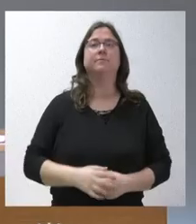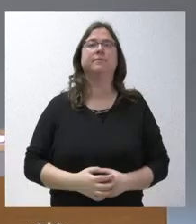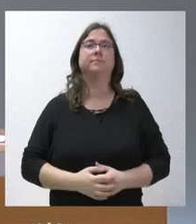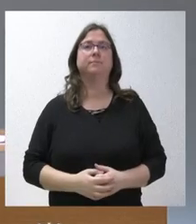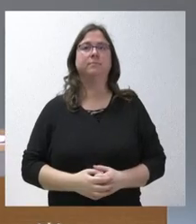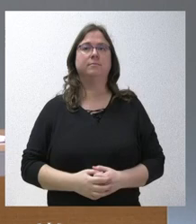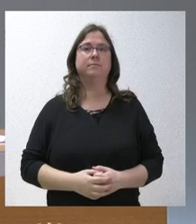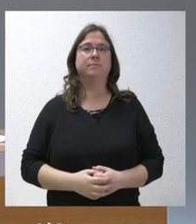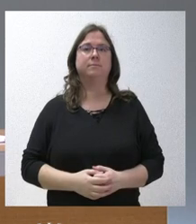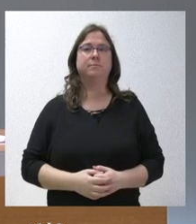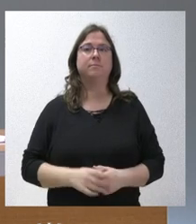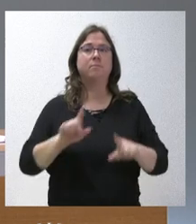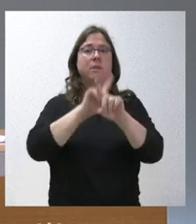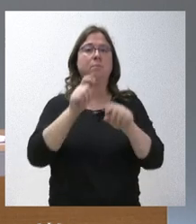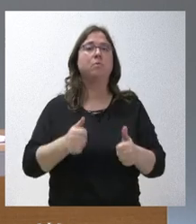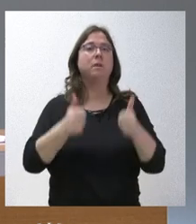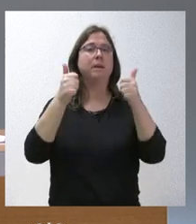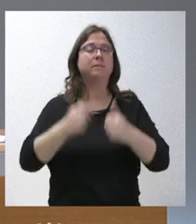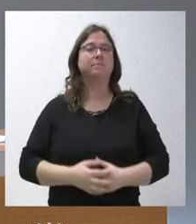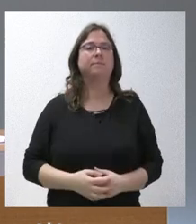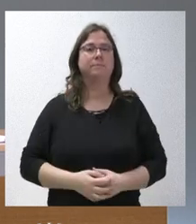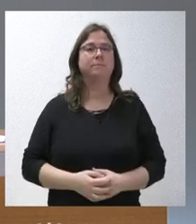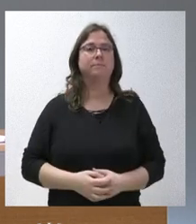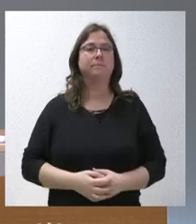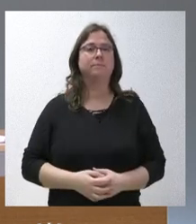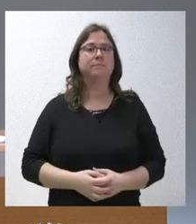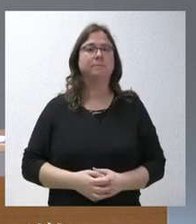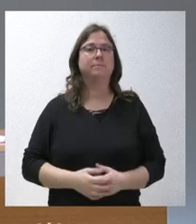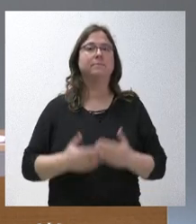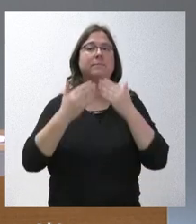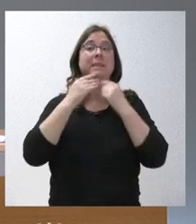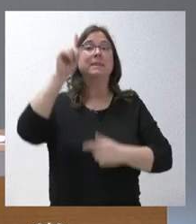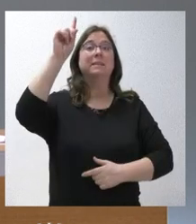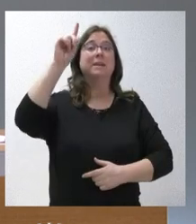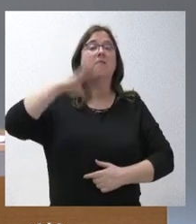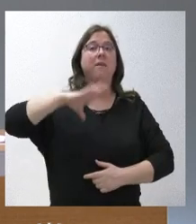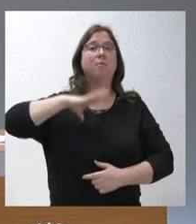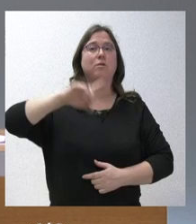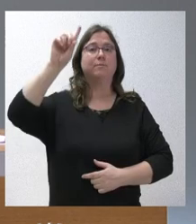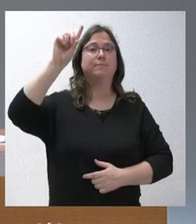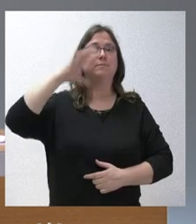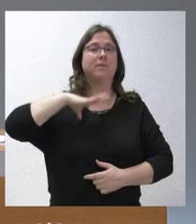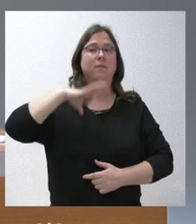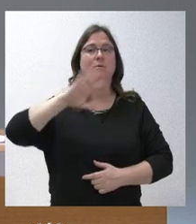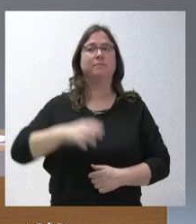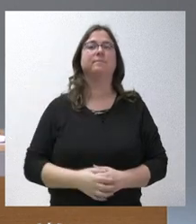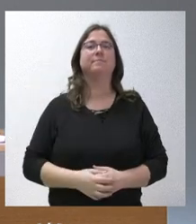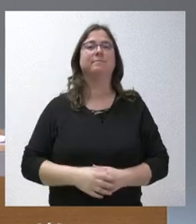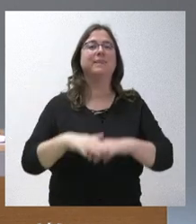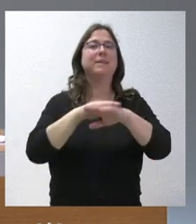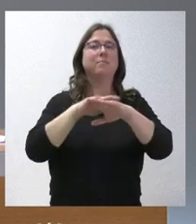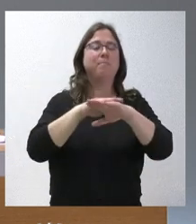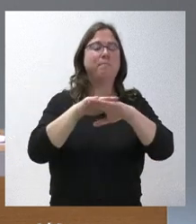cuenta alguna pregunta más pues aquí terminamos Perdona es